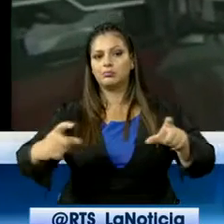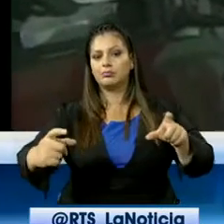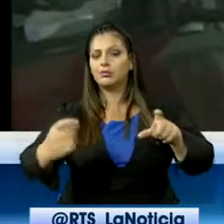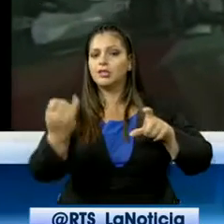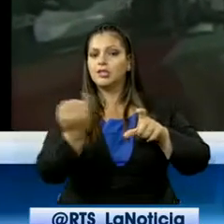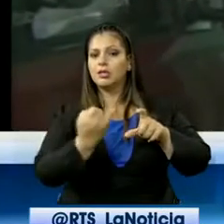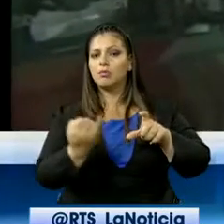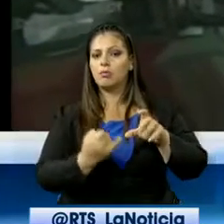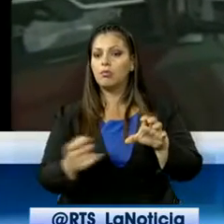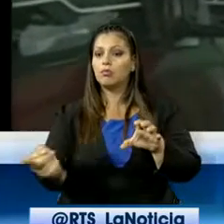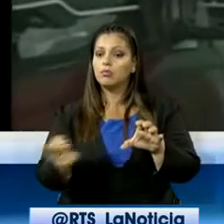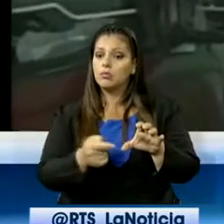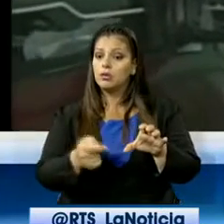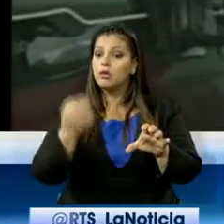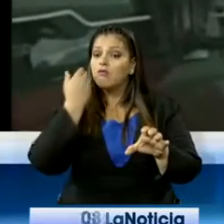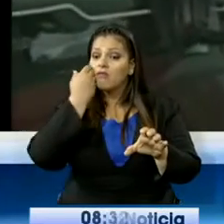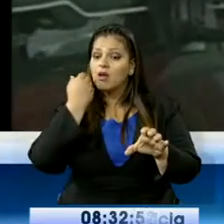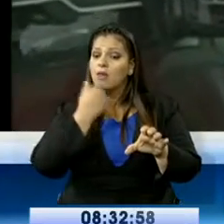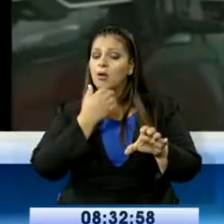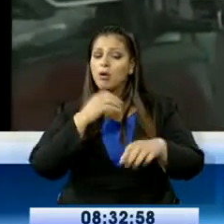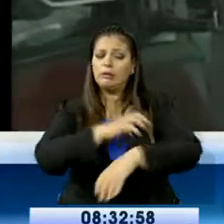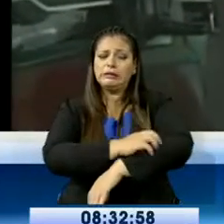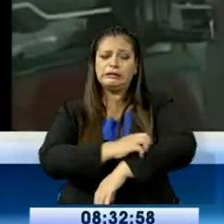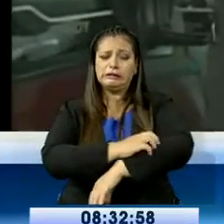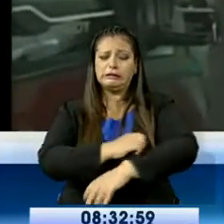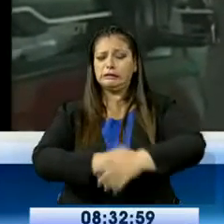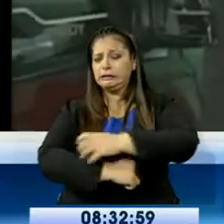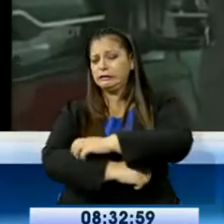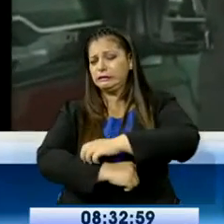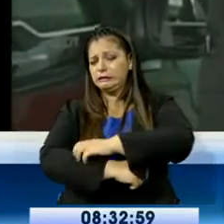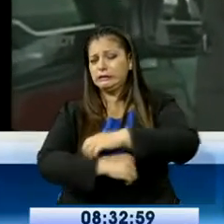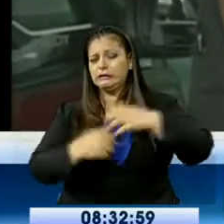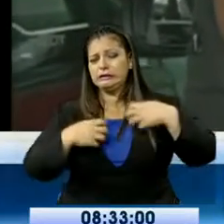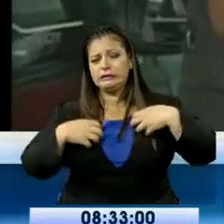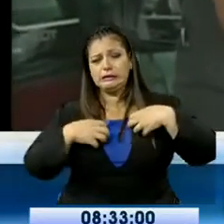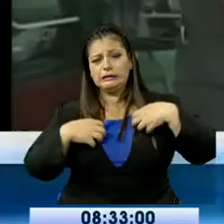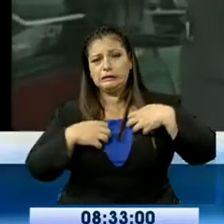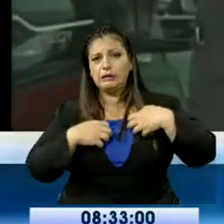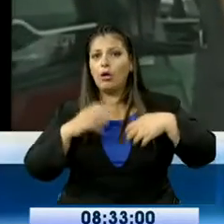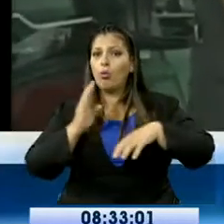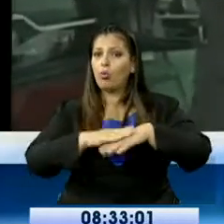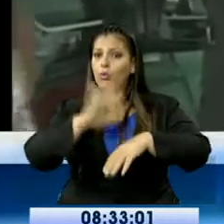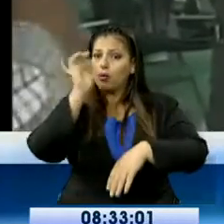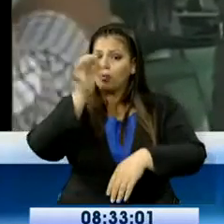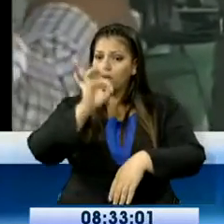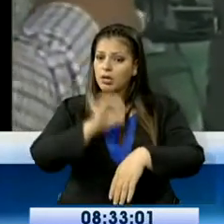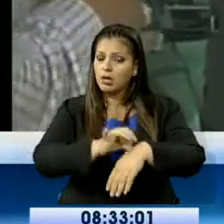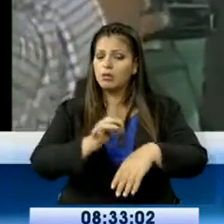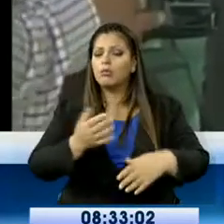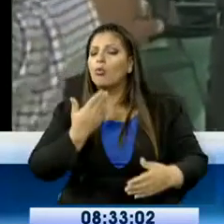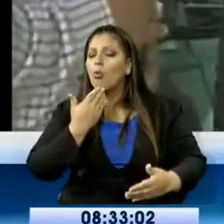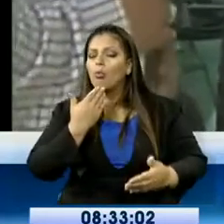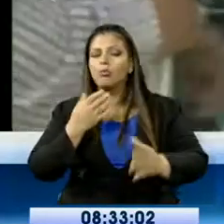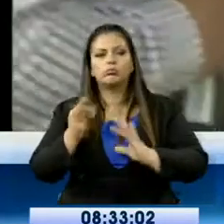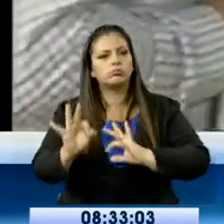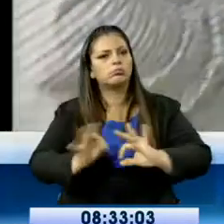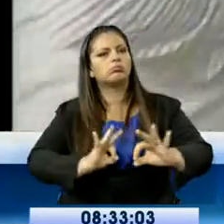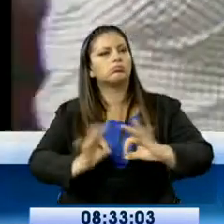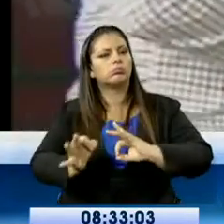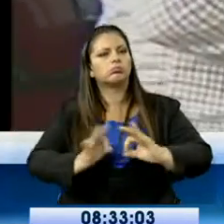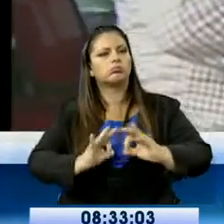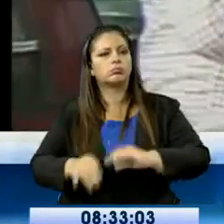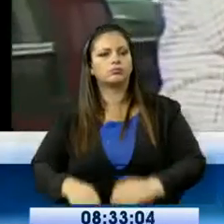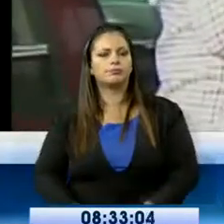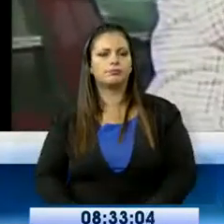reich digamos la erupción que trae consigo el dengue y como yo les he dicho siempre